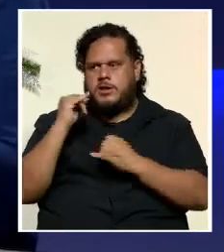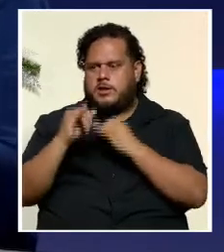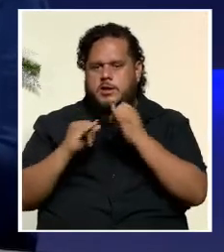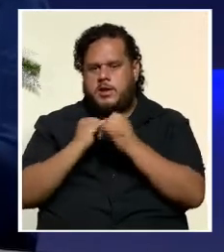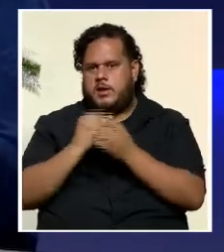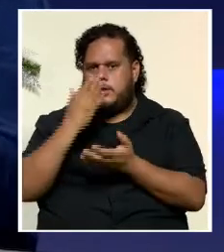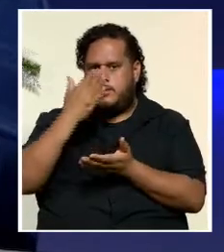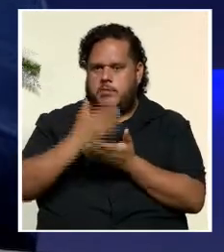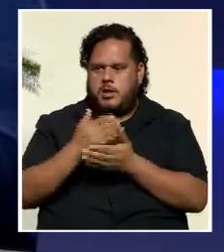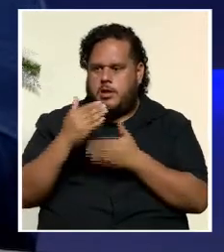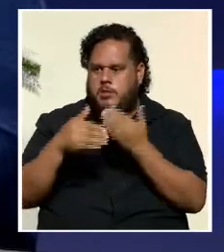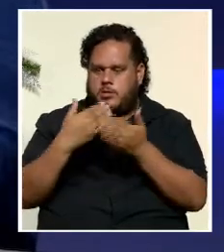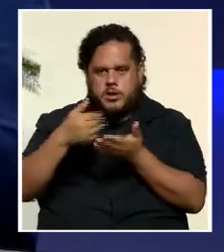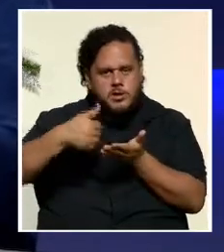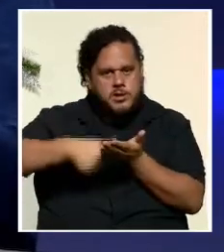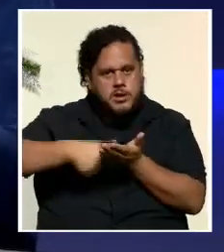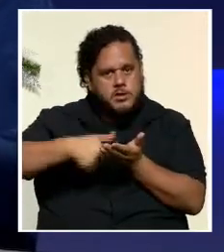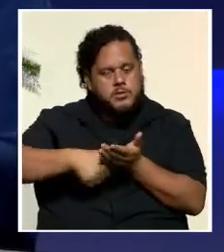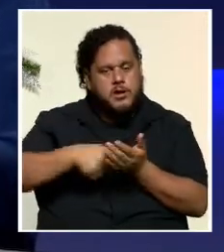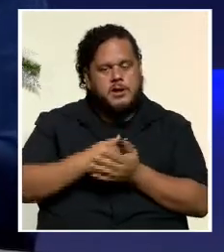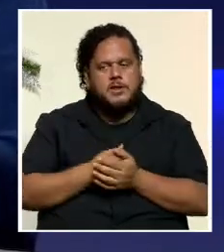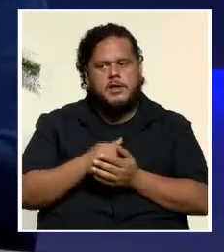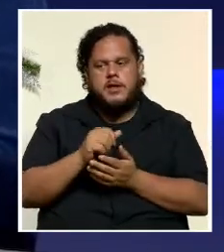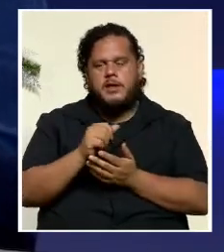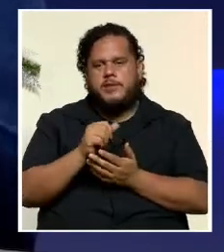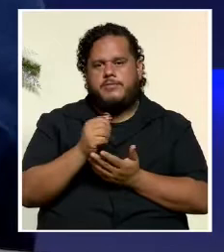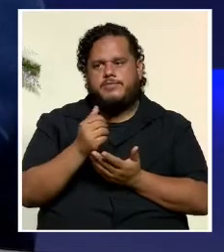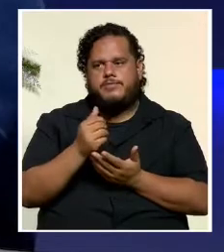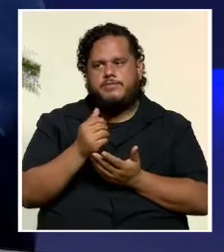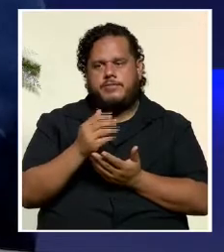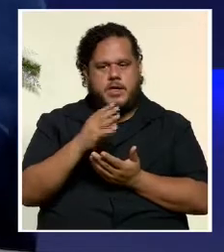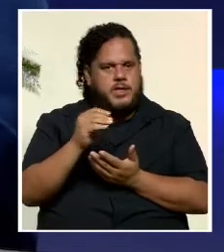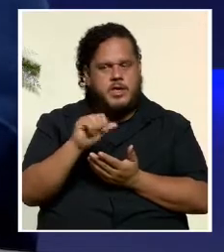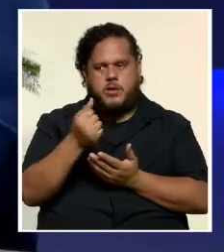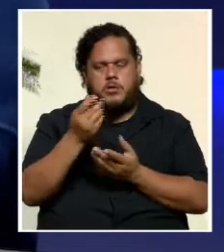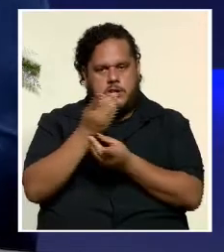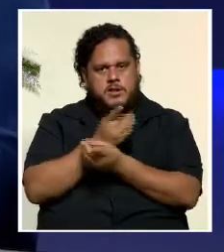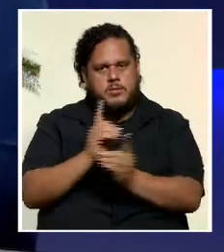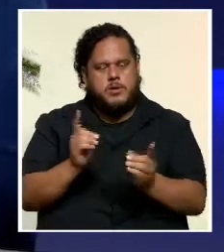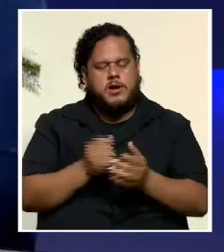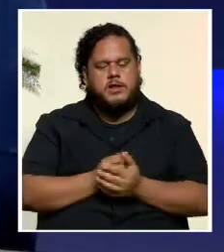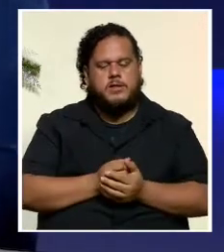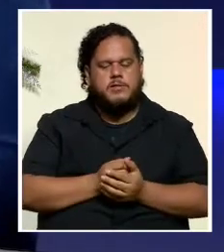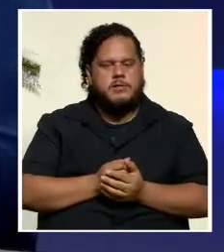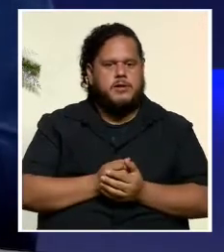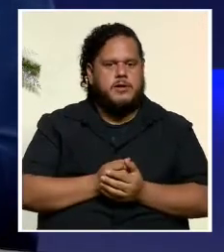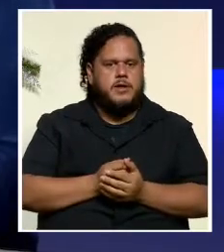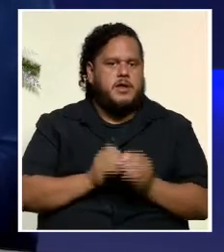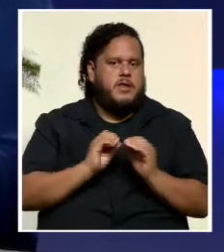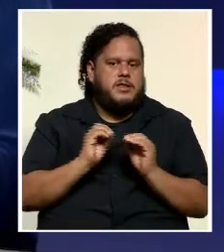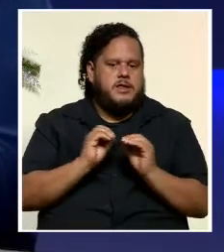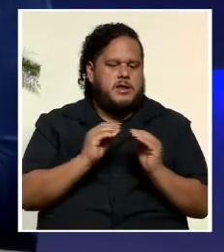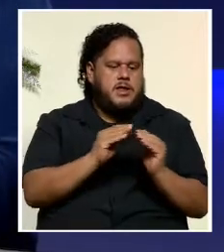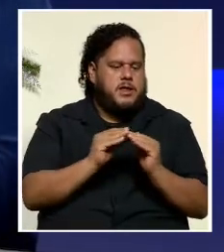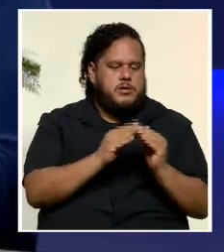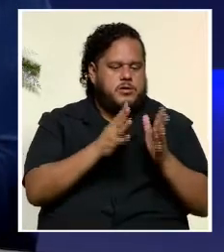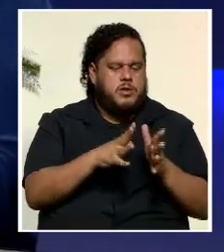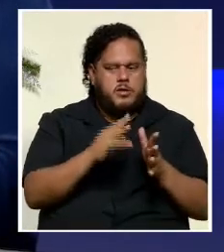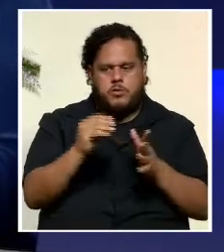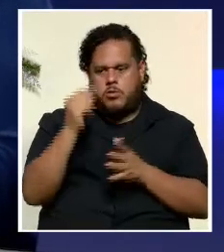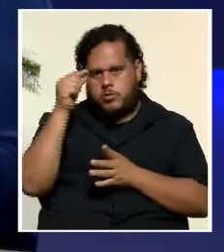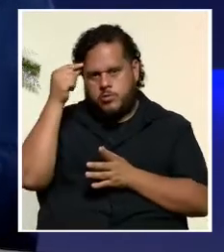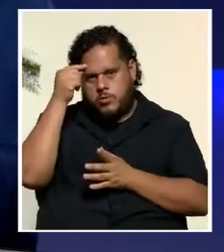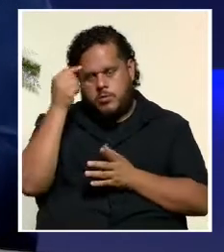en procesos electorales ¿verdad? Y en otras democracias, sin que los ciudadanos ni los